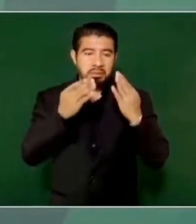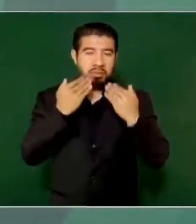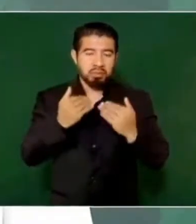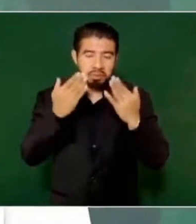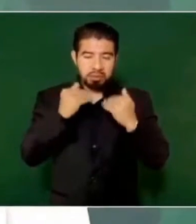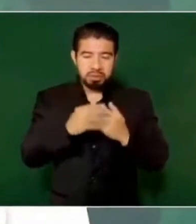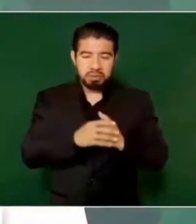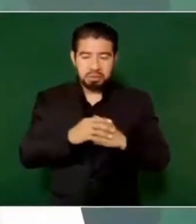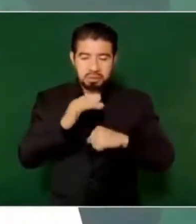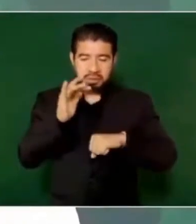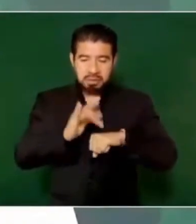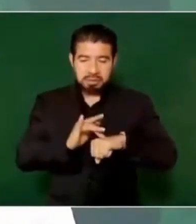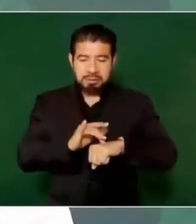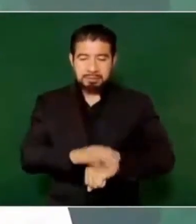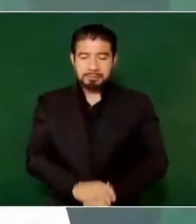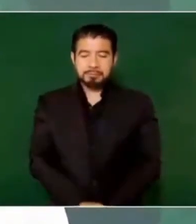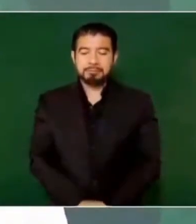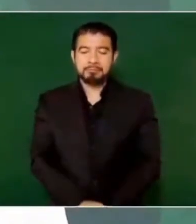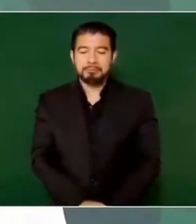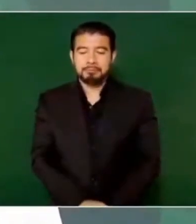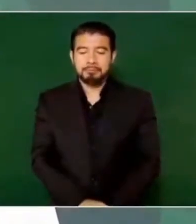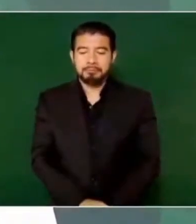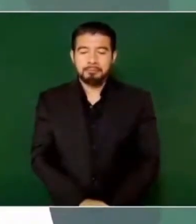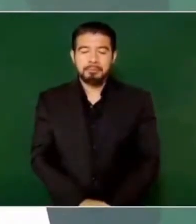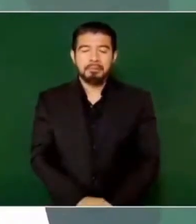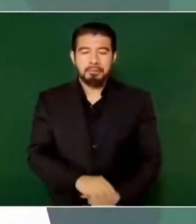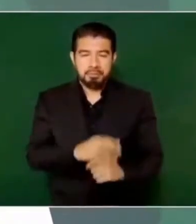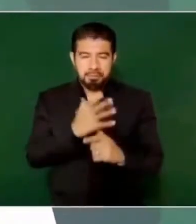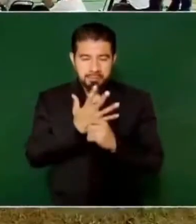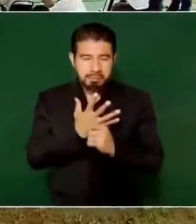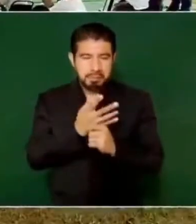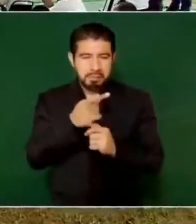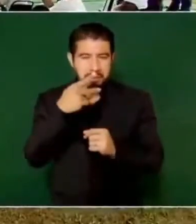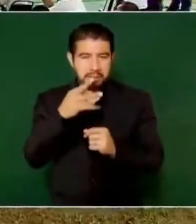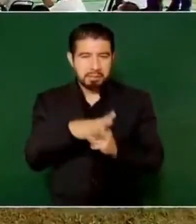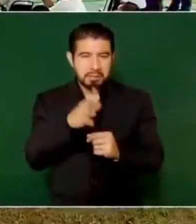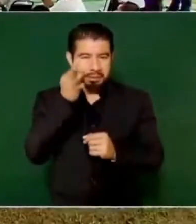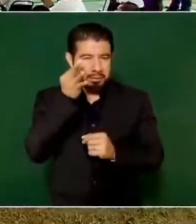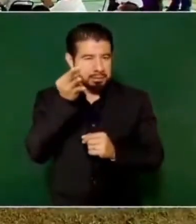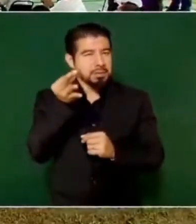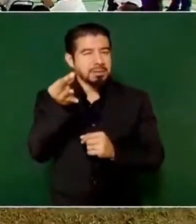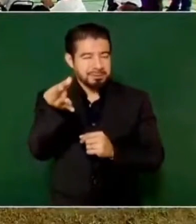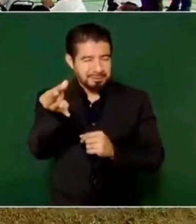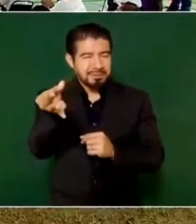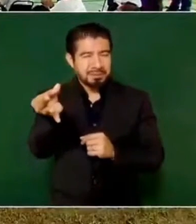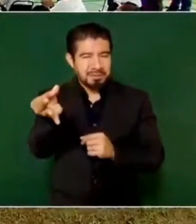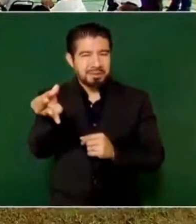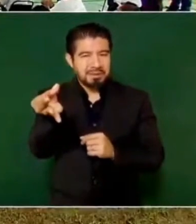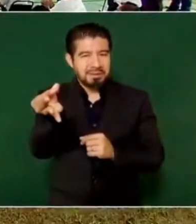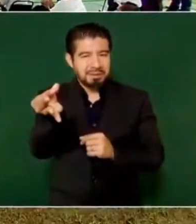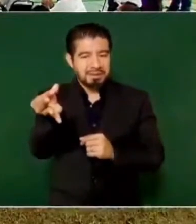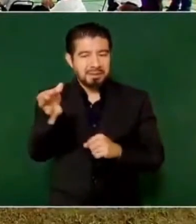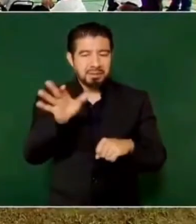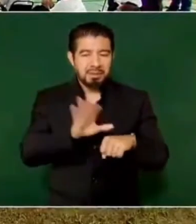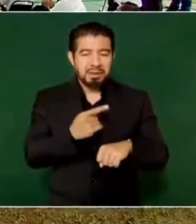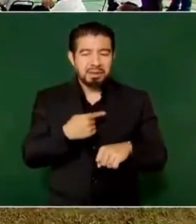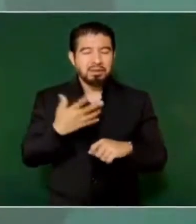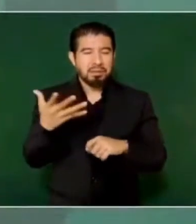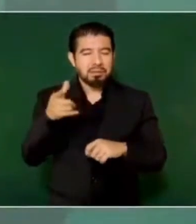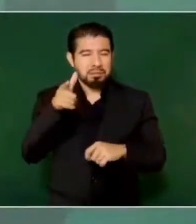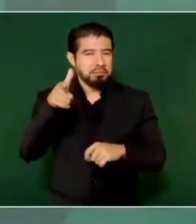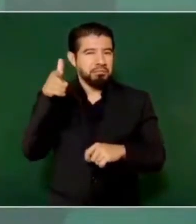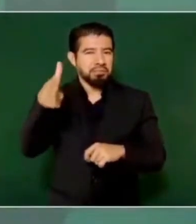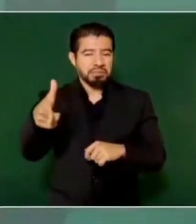Por eso es muy fina tu observación de bueno. Que como en ese libro,